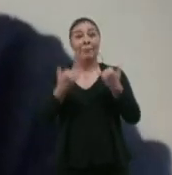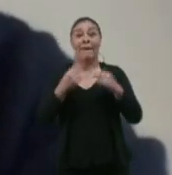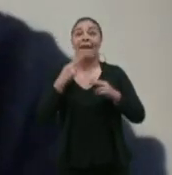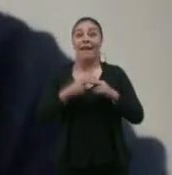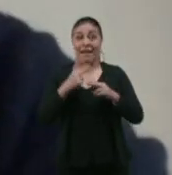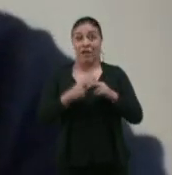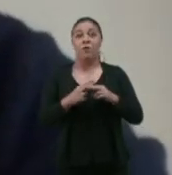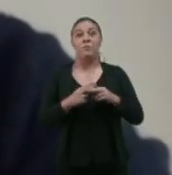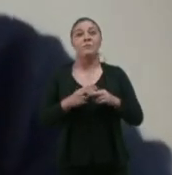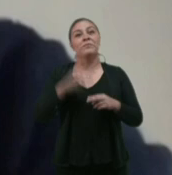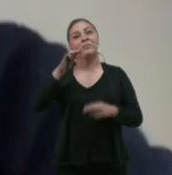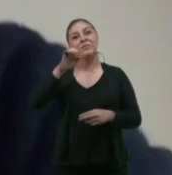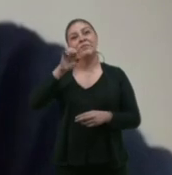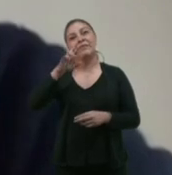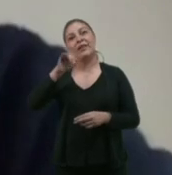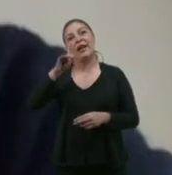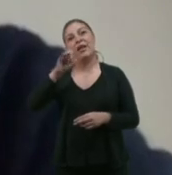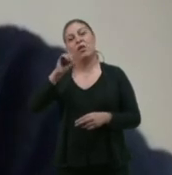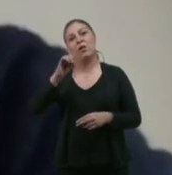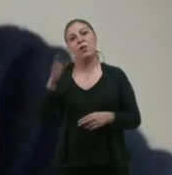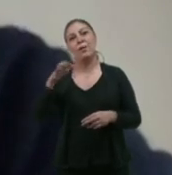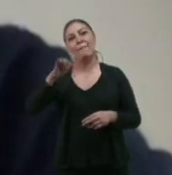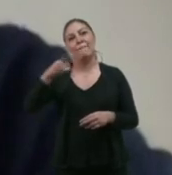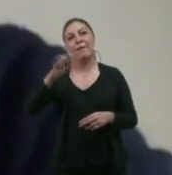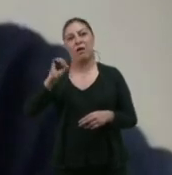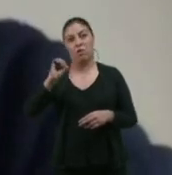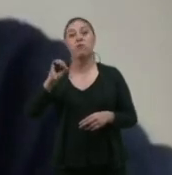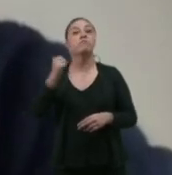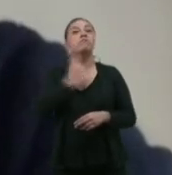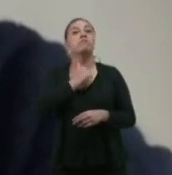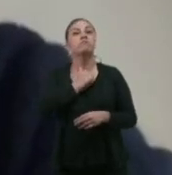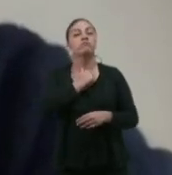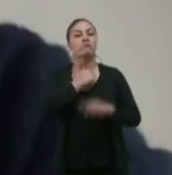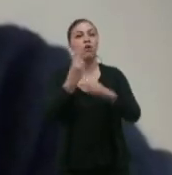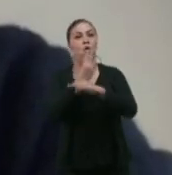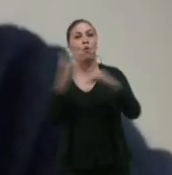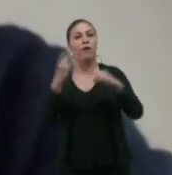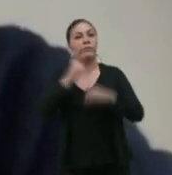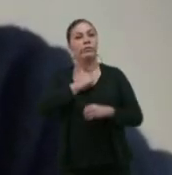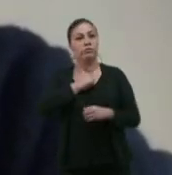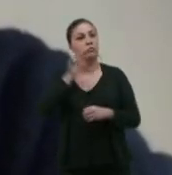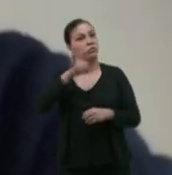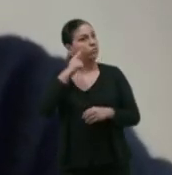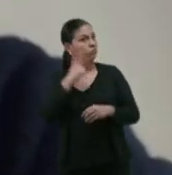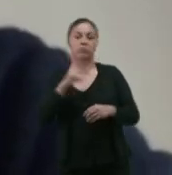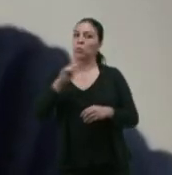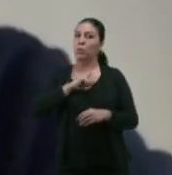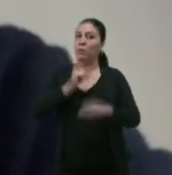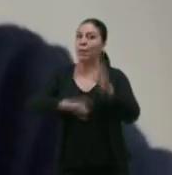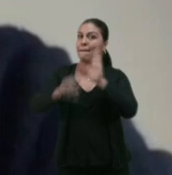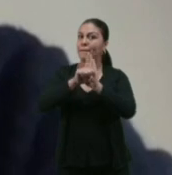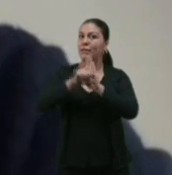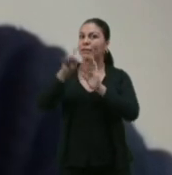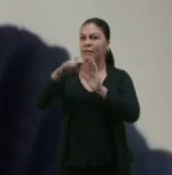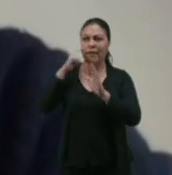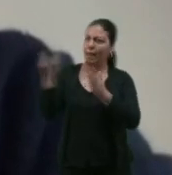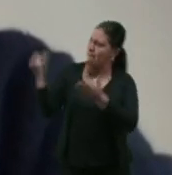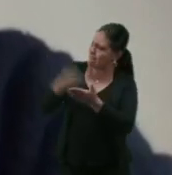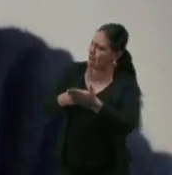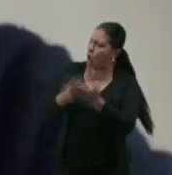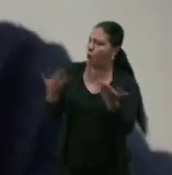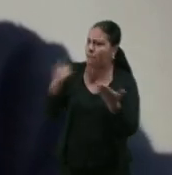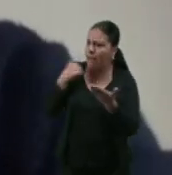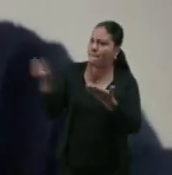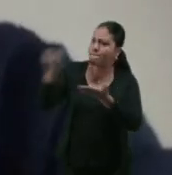que de golpe no tiene un Mercado Shop, tiene su propia página web, su propio sitio, pero necesita un sistema para cobrar online y Mercado Pago